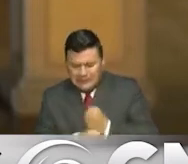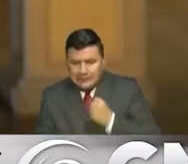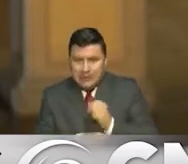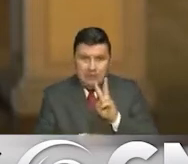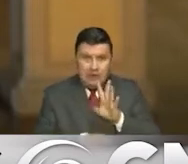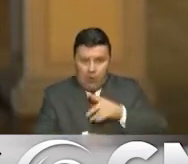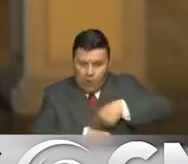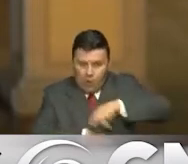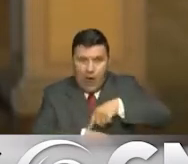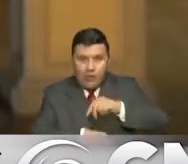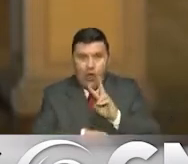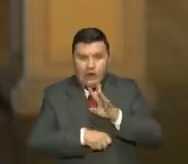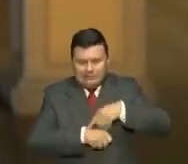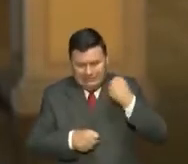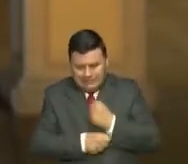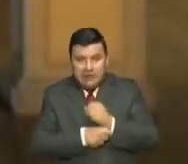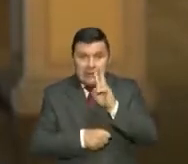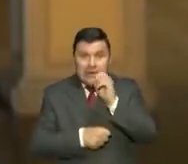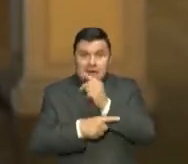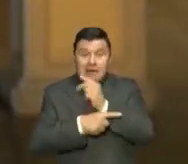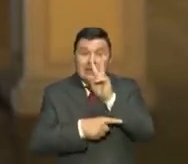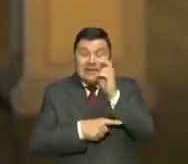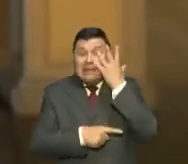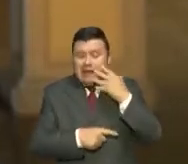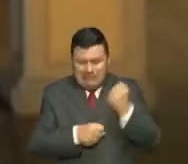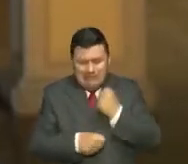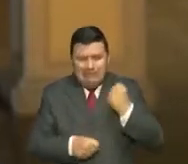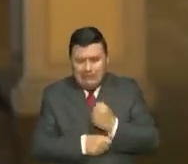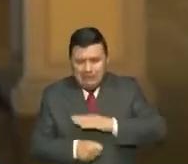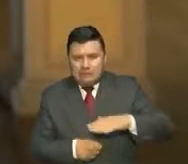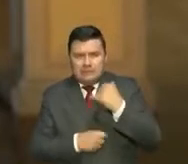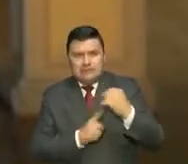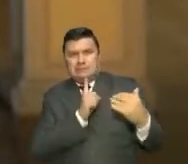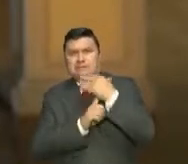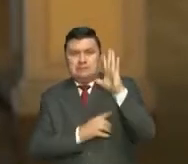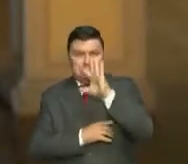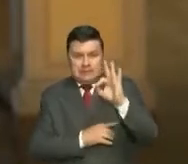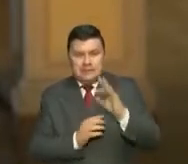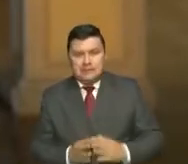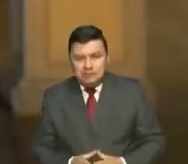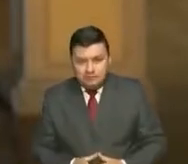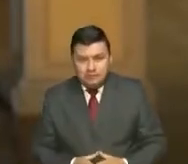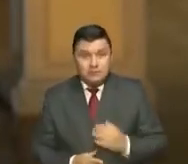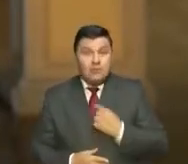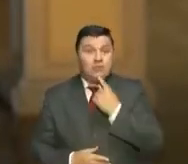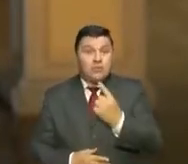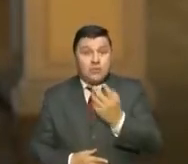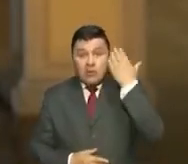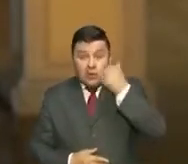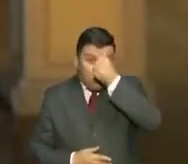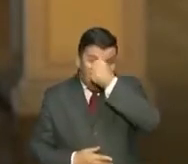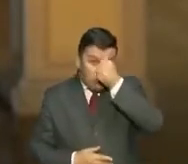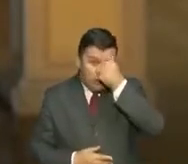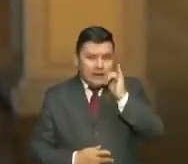hoy arrancó el nuevo plan del gobierno nacional que inicialmente estaba planteado en el plan de desarrollo del presidente iván duque pero que dada la